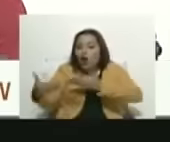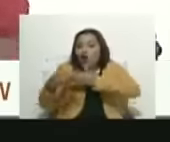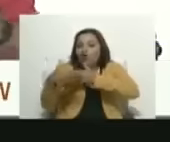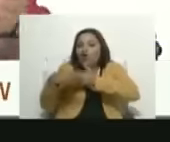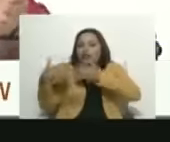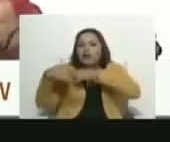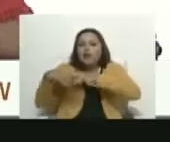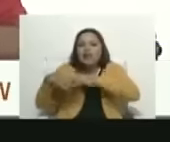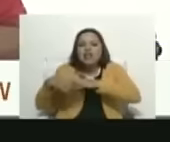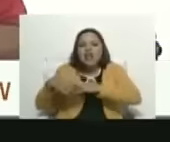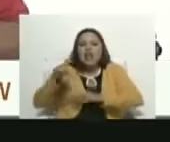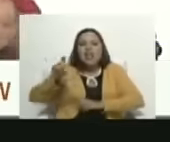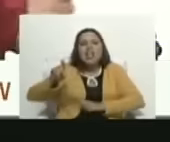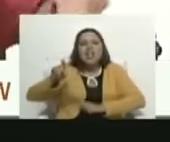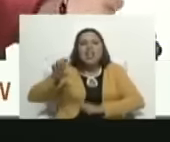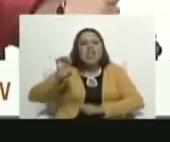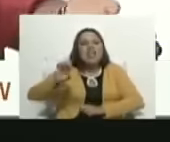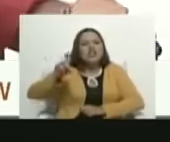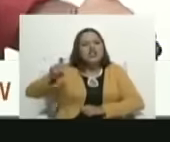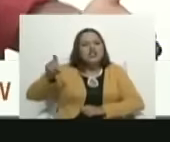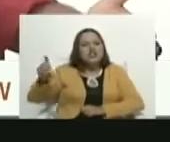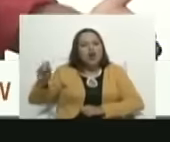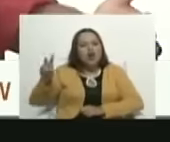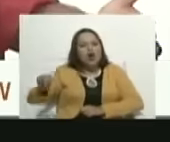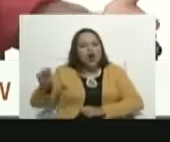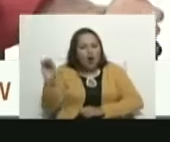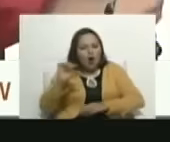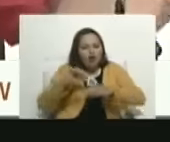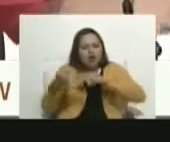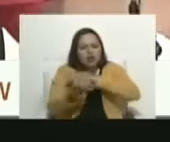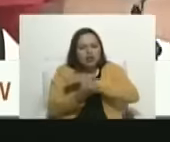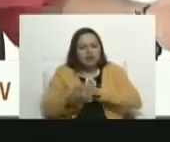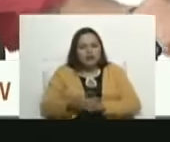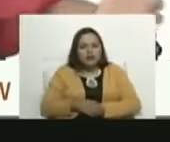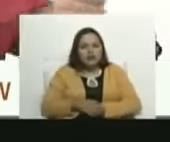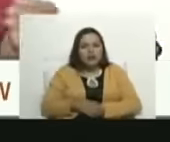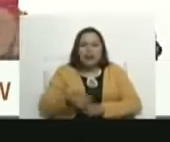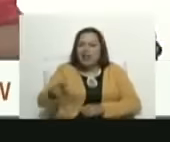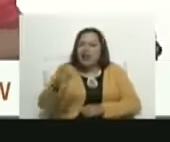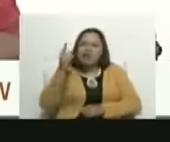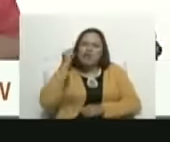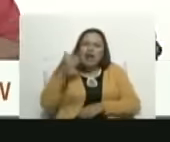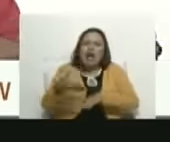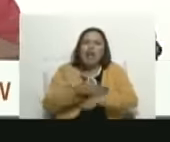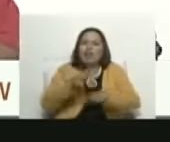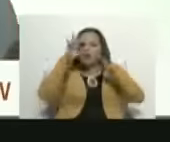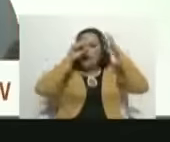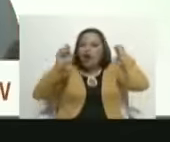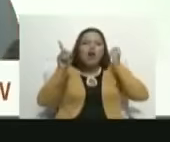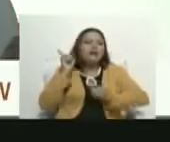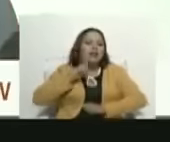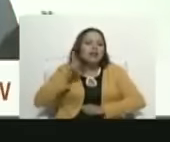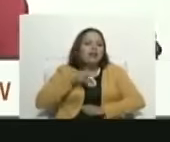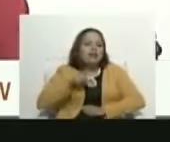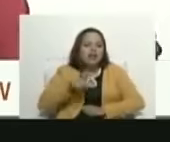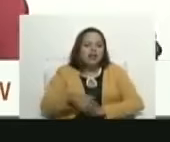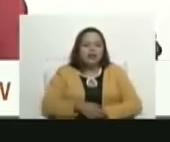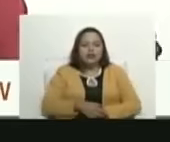Guyana. Hermano, así era la señora esta que tenía Narnia de embajadora allá en... ¿Cómo se